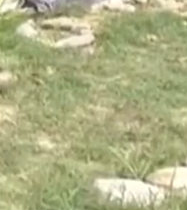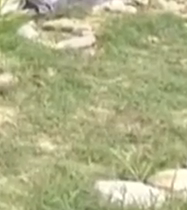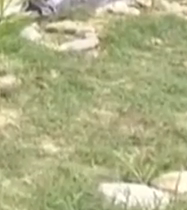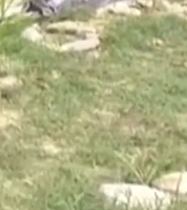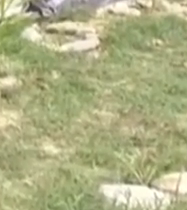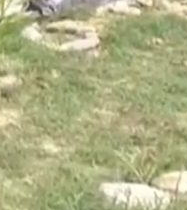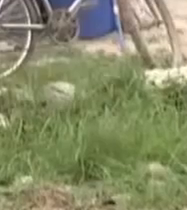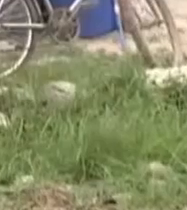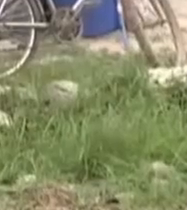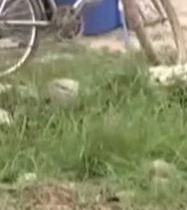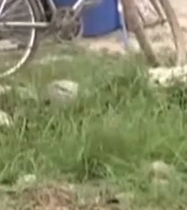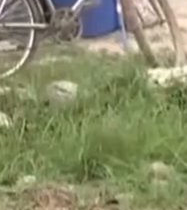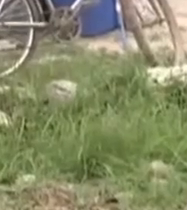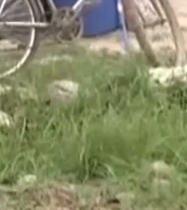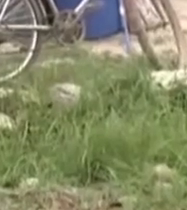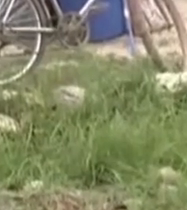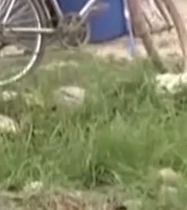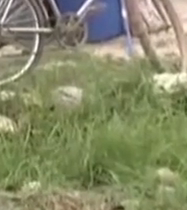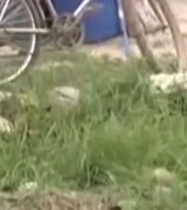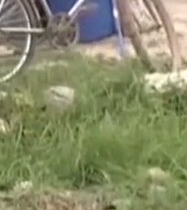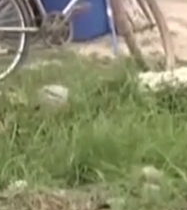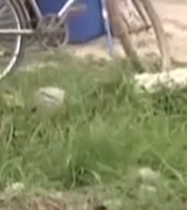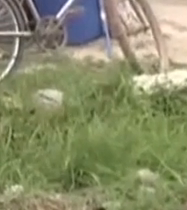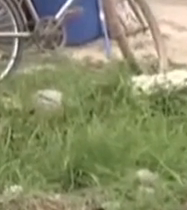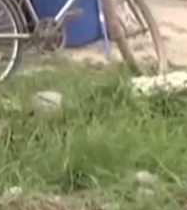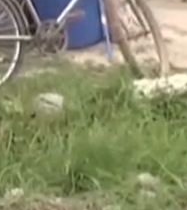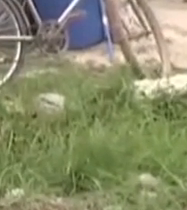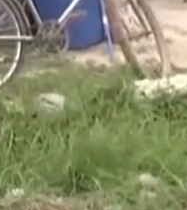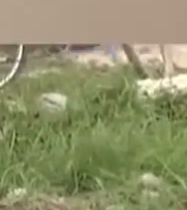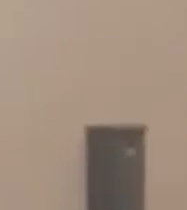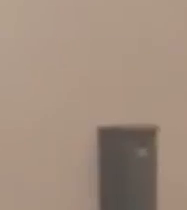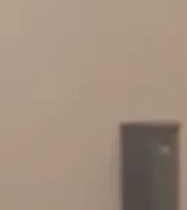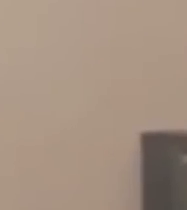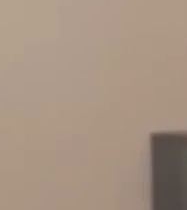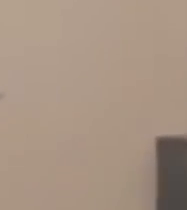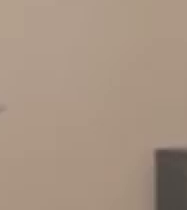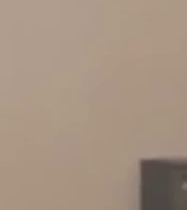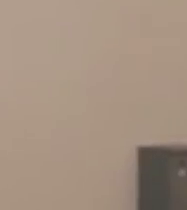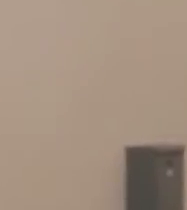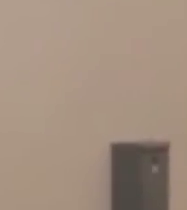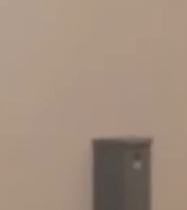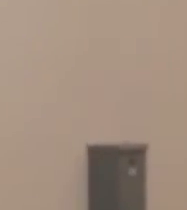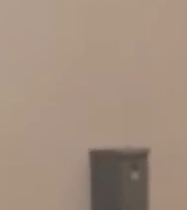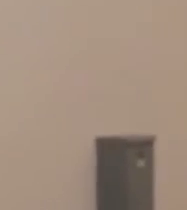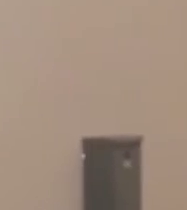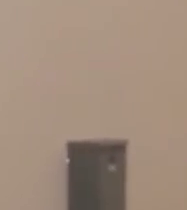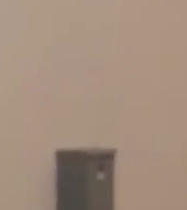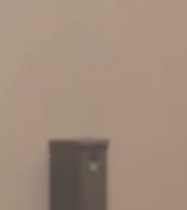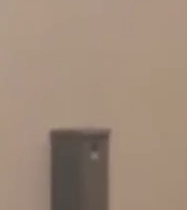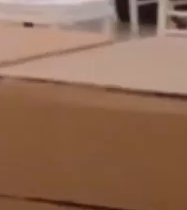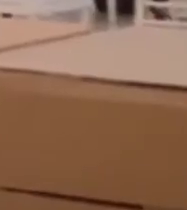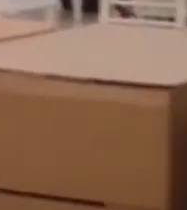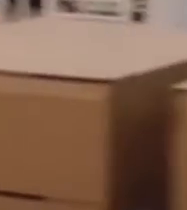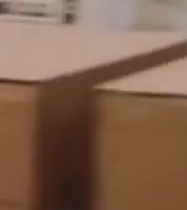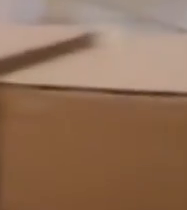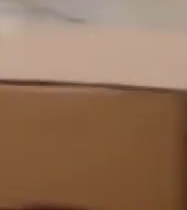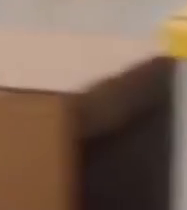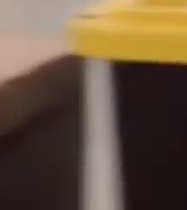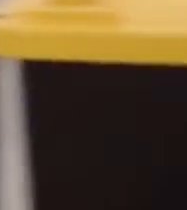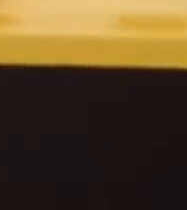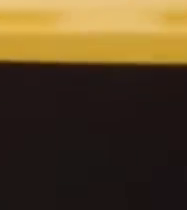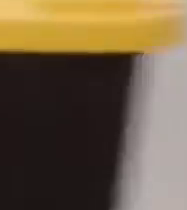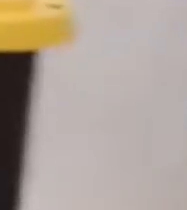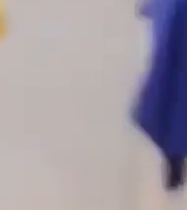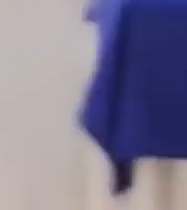en el valle de sula y otras regiones del país en un evento público la administración aduanera de honduras